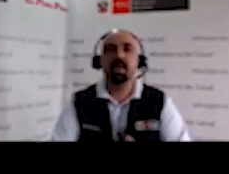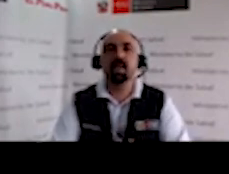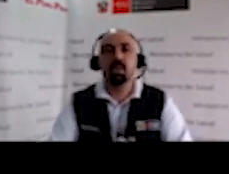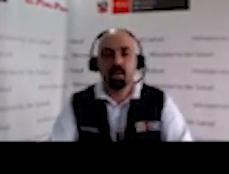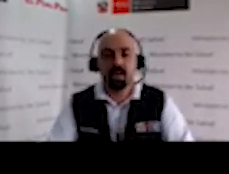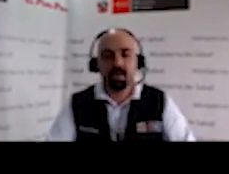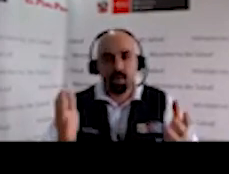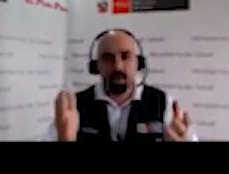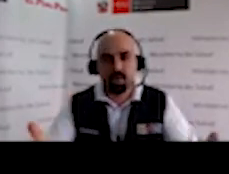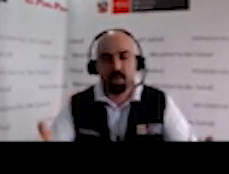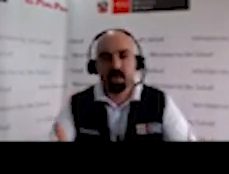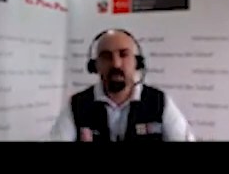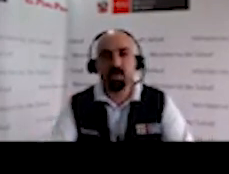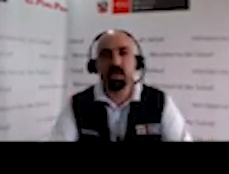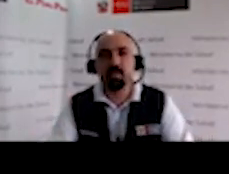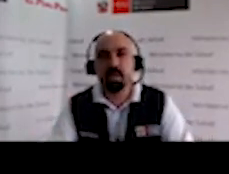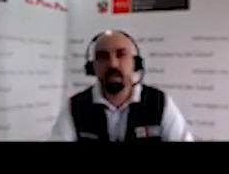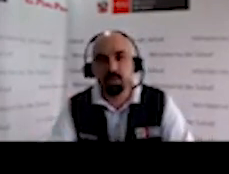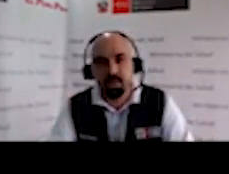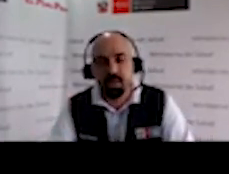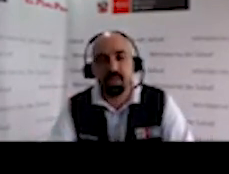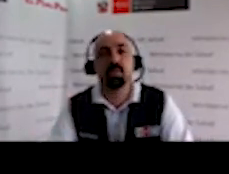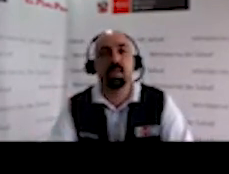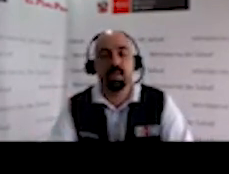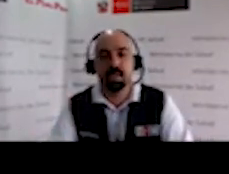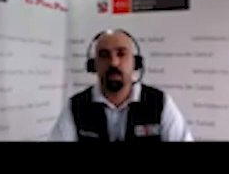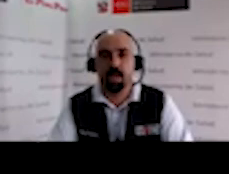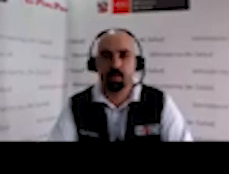gracias. Un gran saludo para usted y para todo el equipo del Instituto Nacional